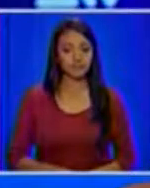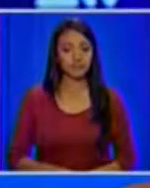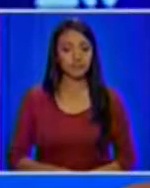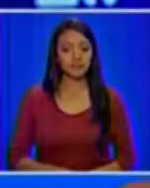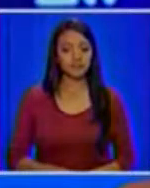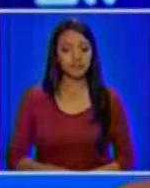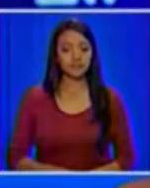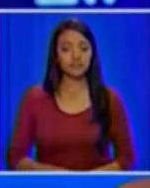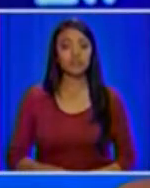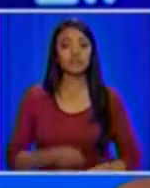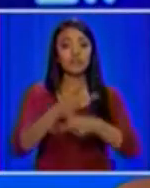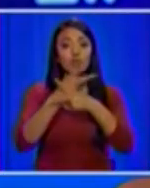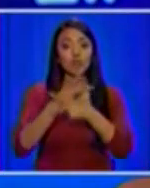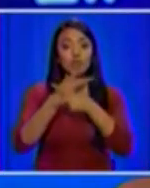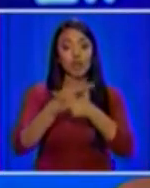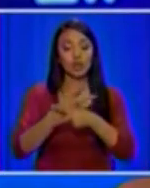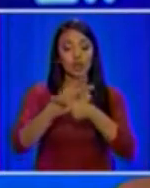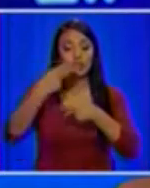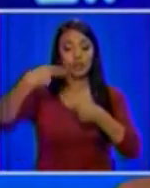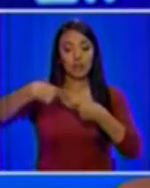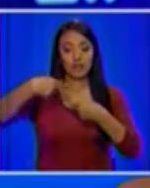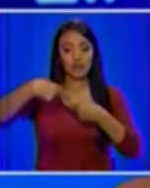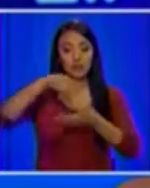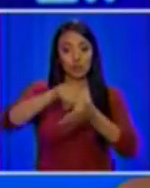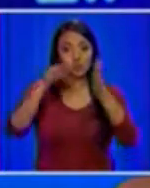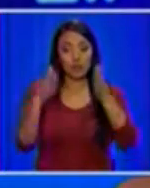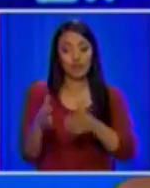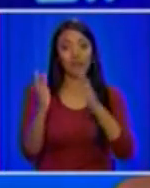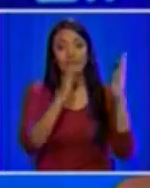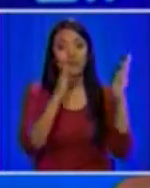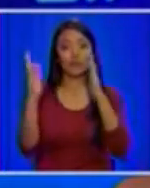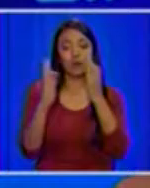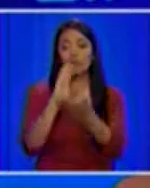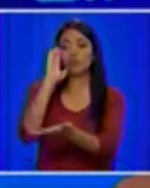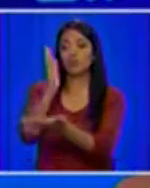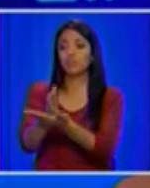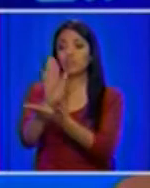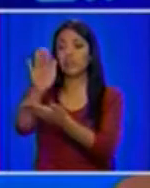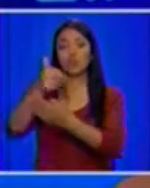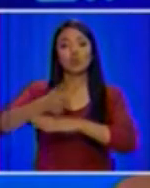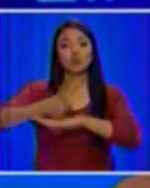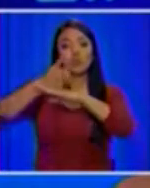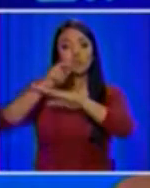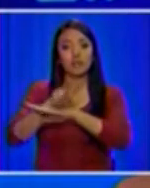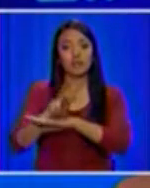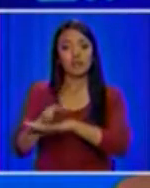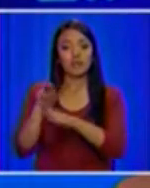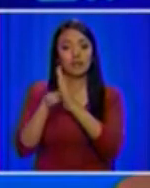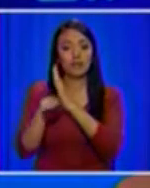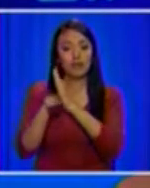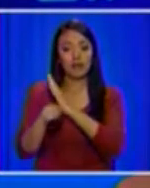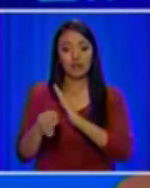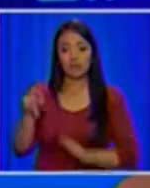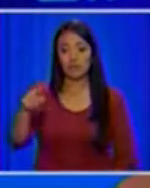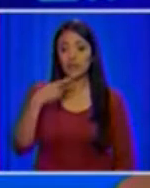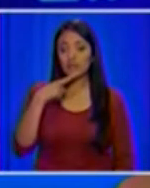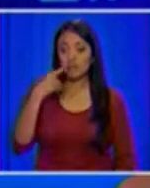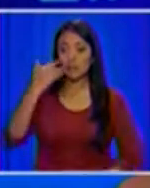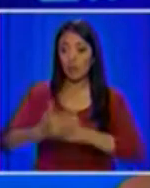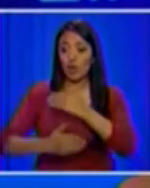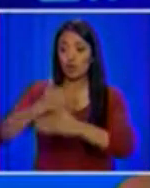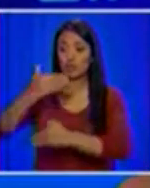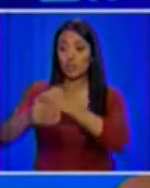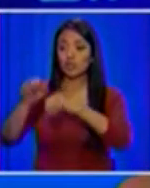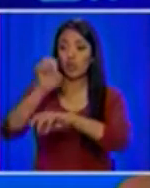el consejo de participación de transición sexual superintendentes de bancos cristian cruz según los consejeros no superó el proceso de evaluación